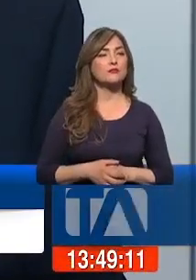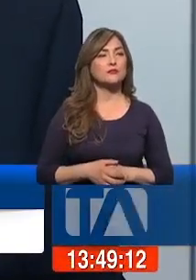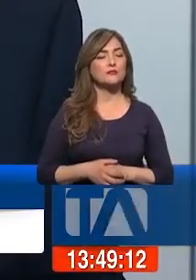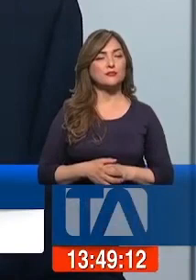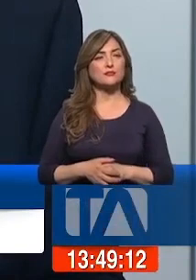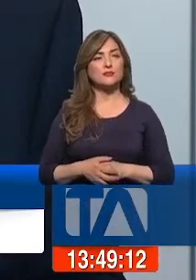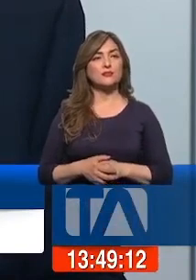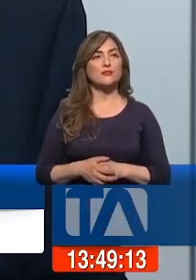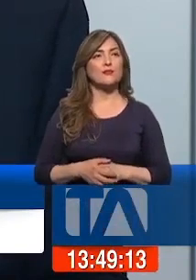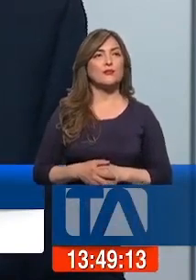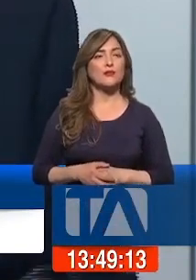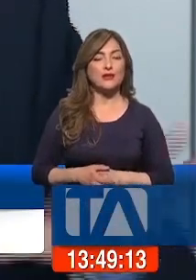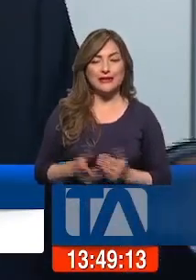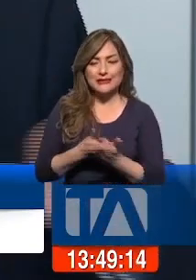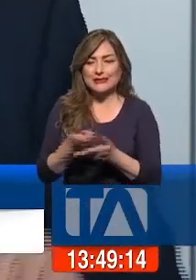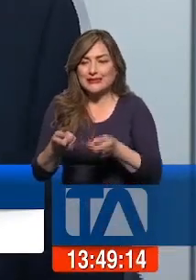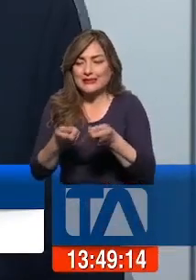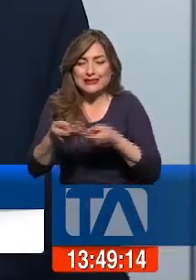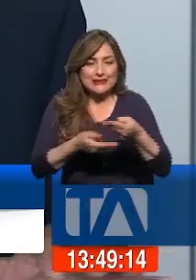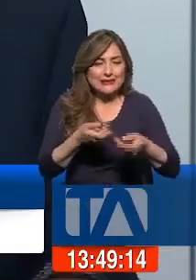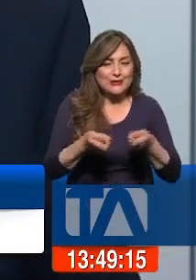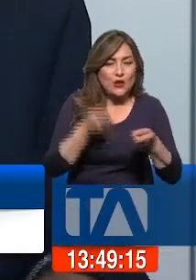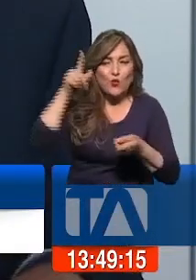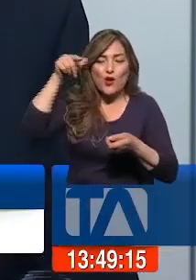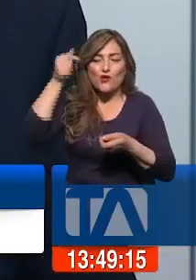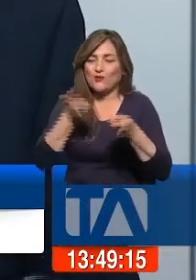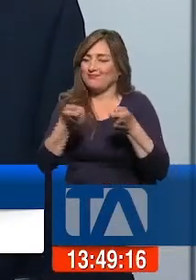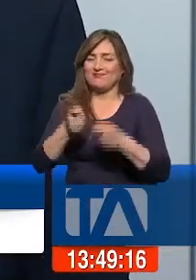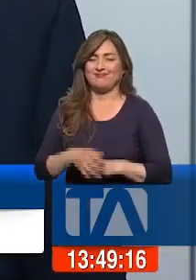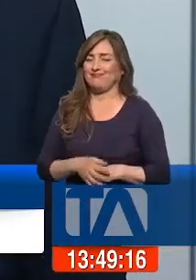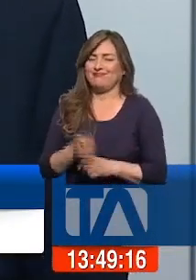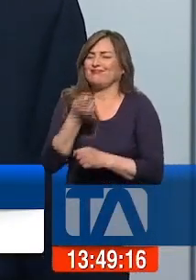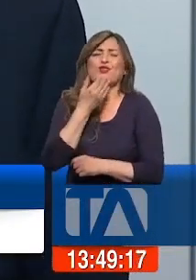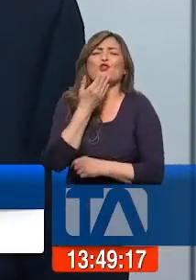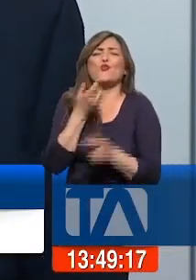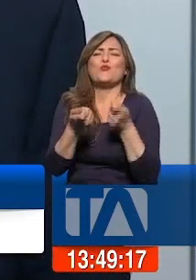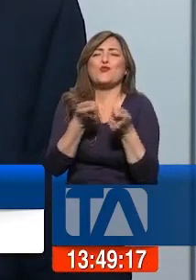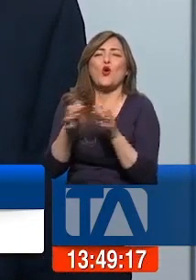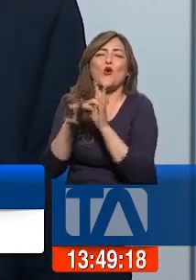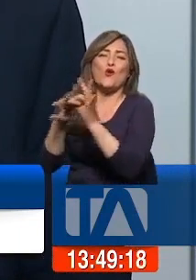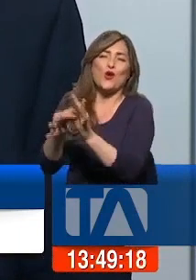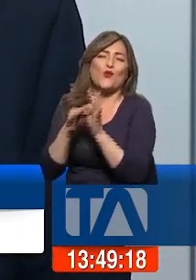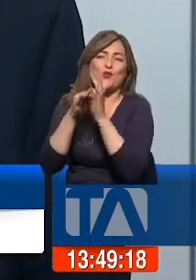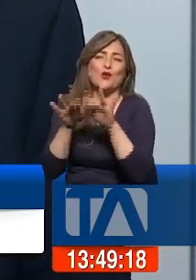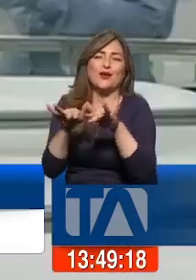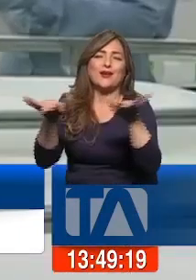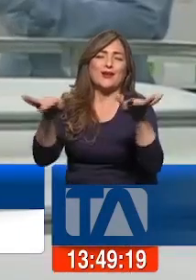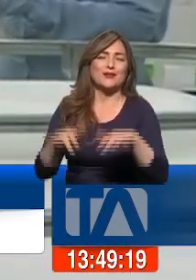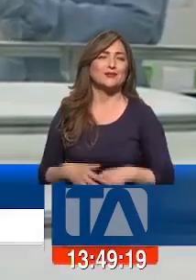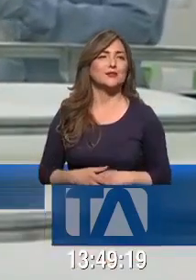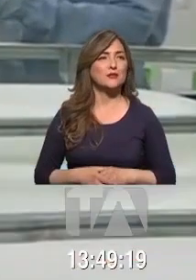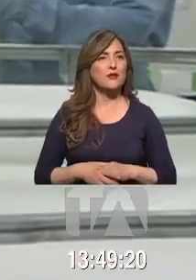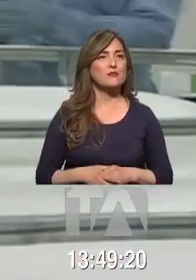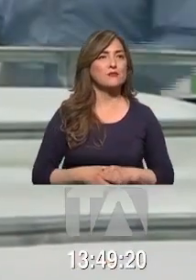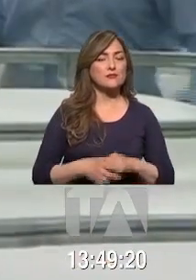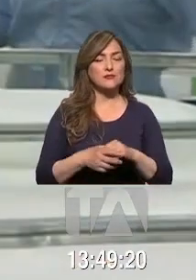No podemos manejar los flujos de dinero desde los negocios o el gobierno. Manejamos los flujos de dinero con colaboración y redes y clústeres. El